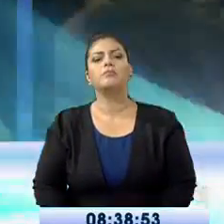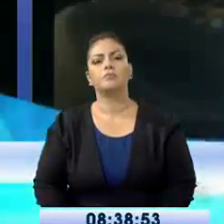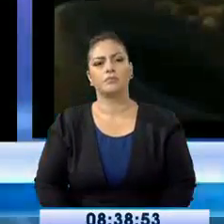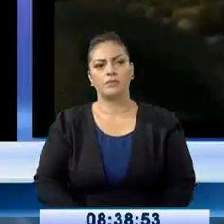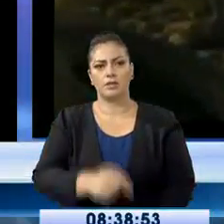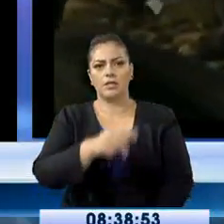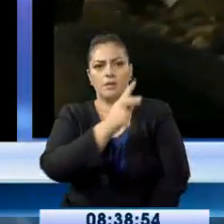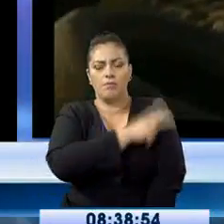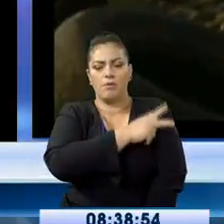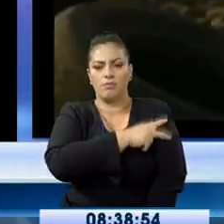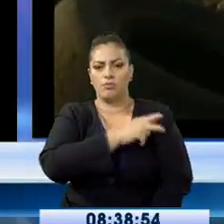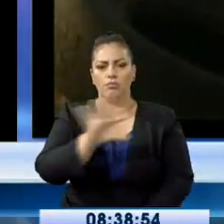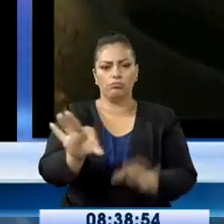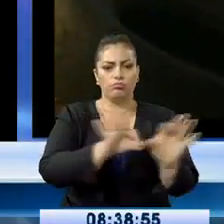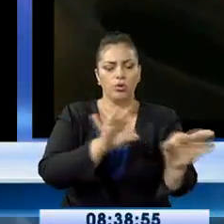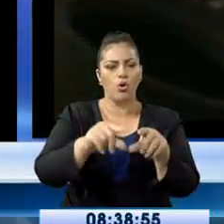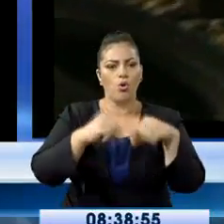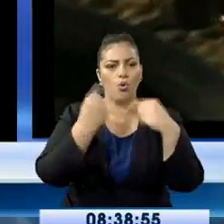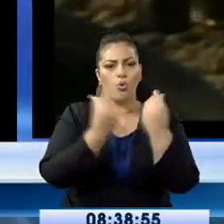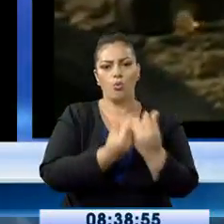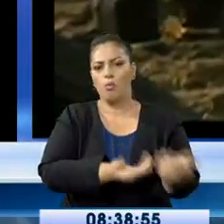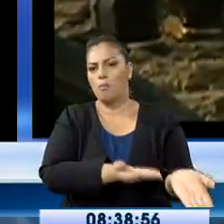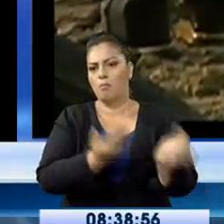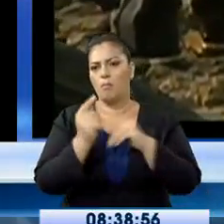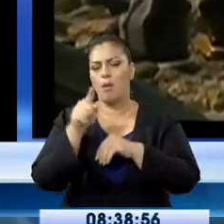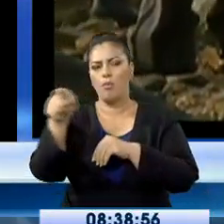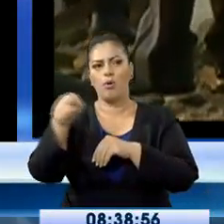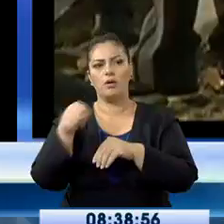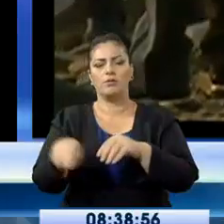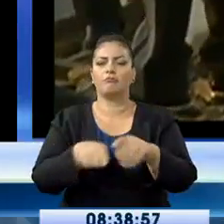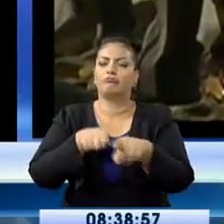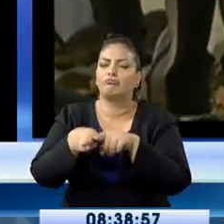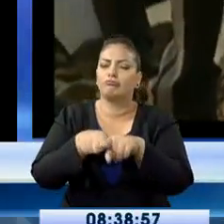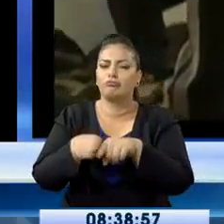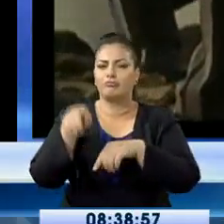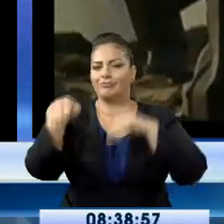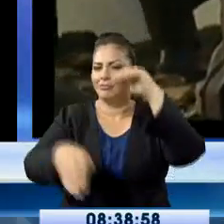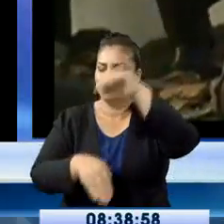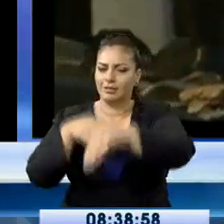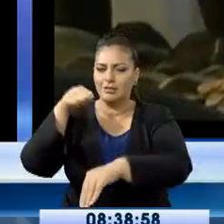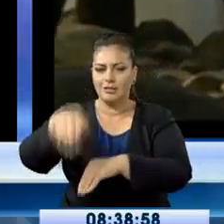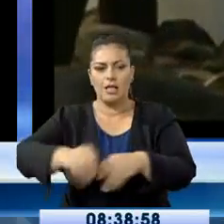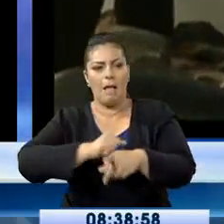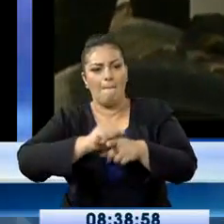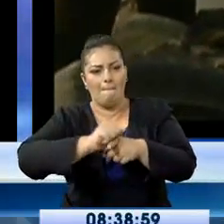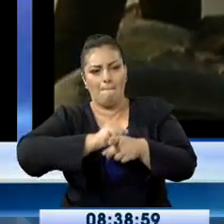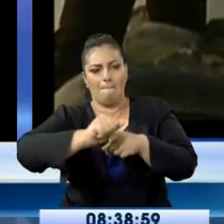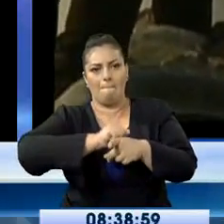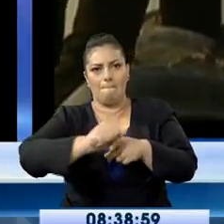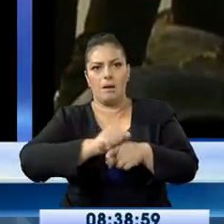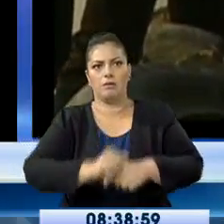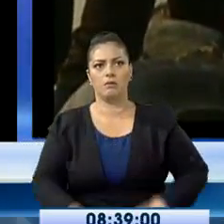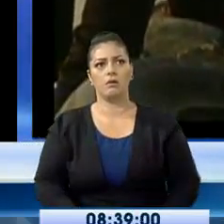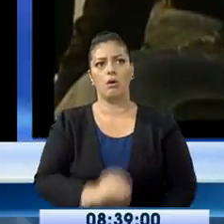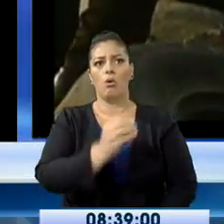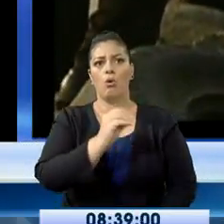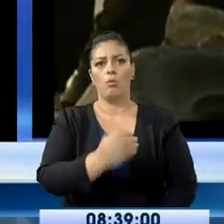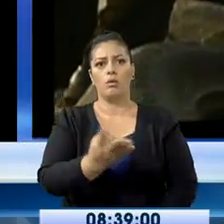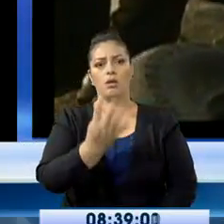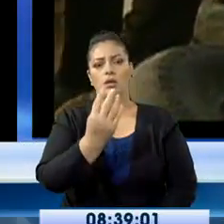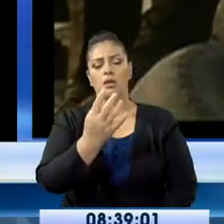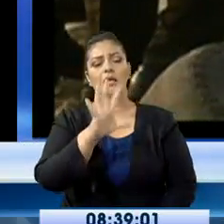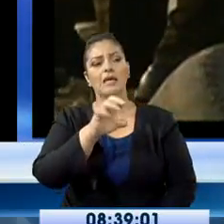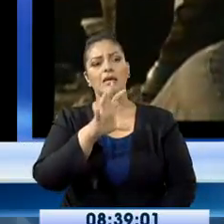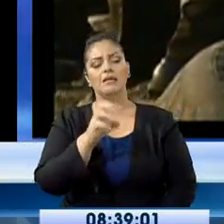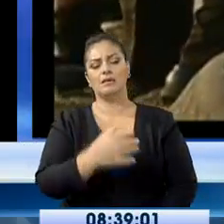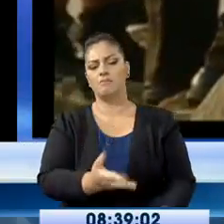nada más y que había estado seleccionando a las personas. Y ahí cogió 15 alumnos y se llevaron al río. Pero no sabía dónde